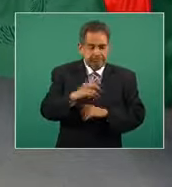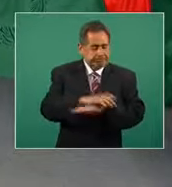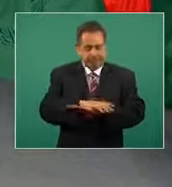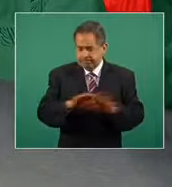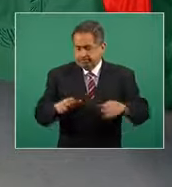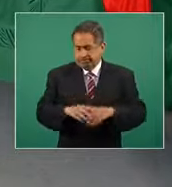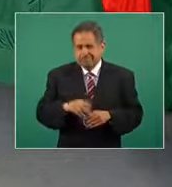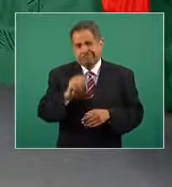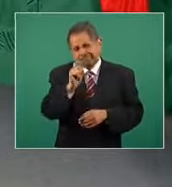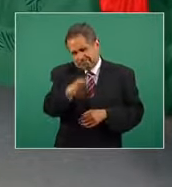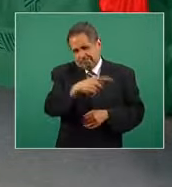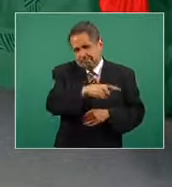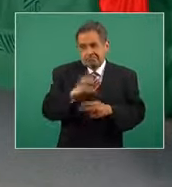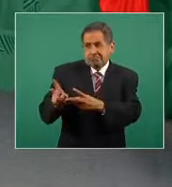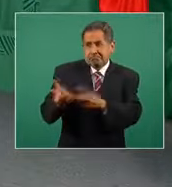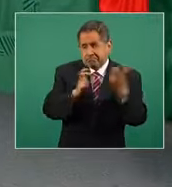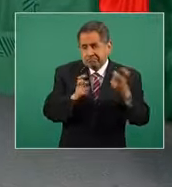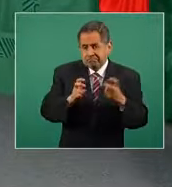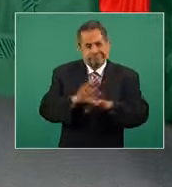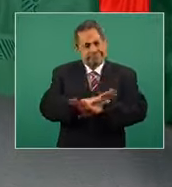robar,